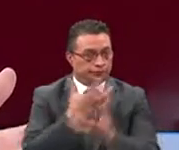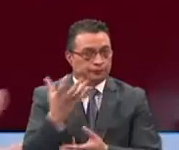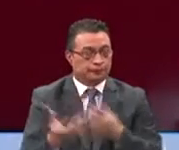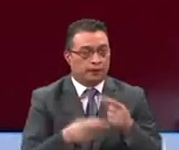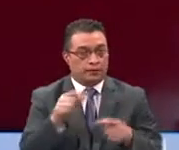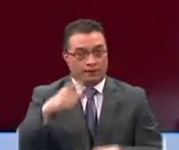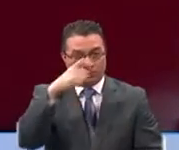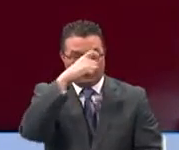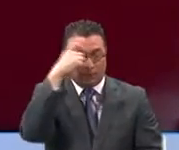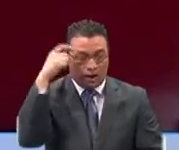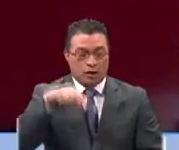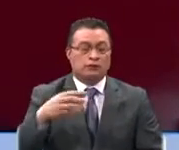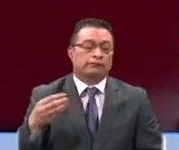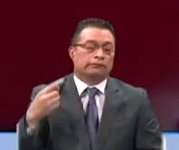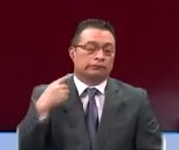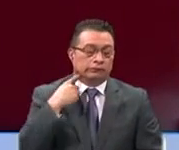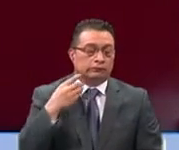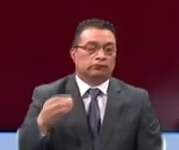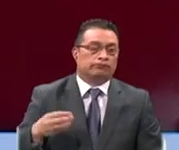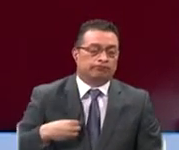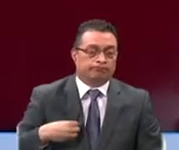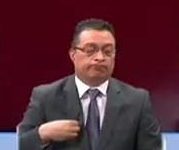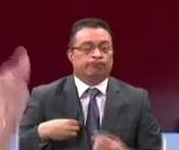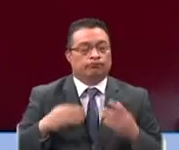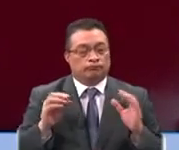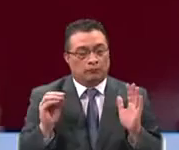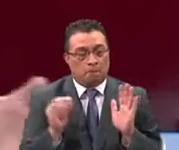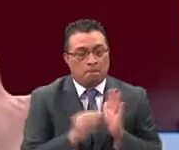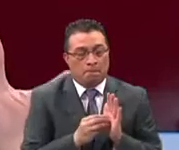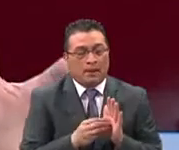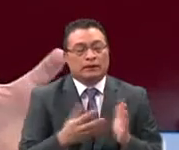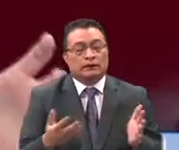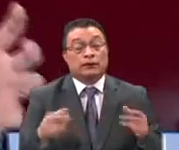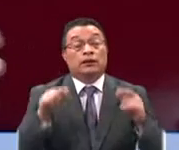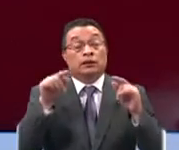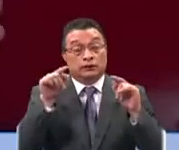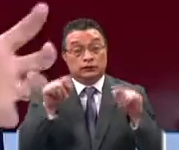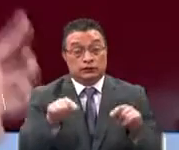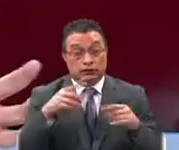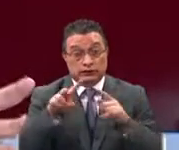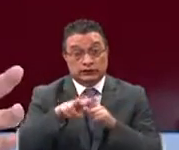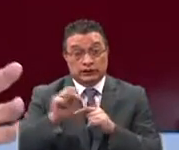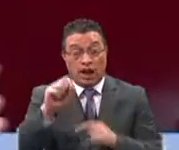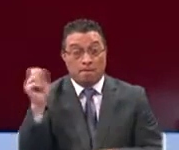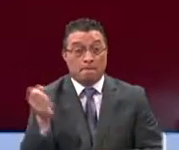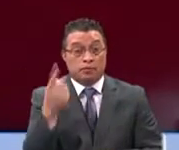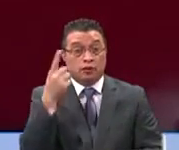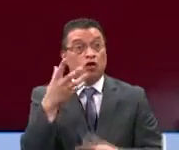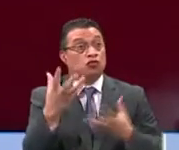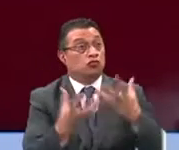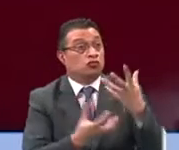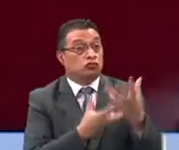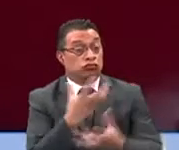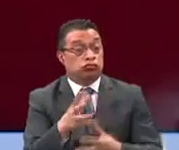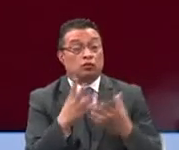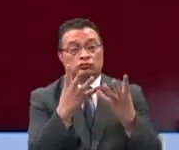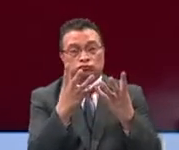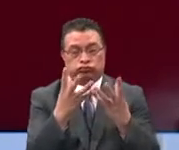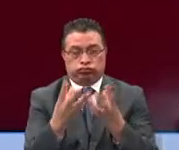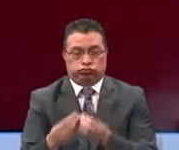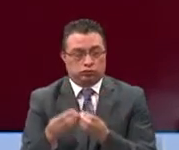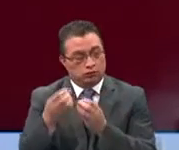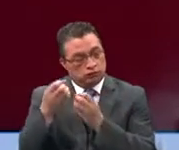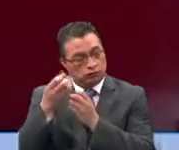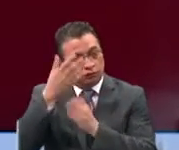este verano de manera trágica y donde afortunadamente ya los principales focos de emergencia han quedado